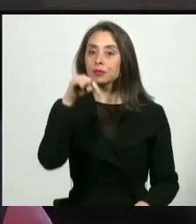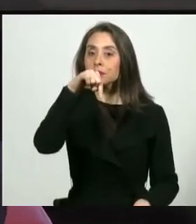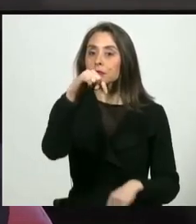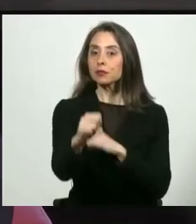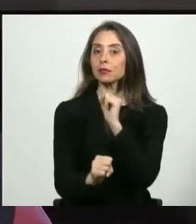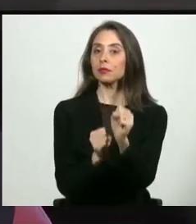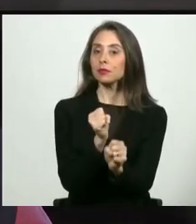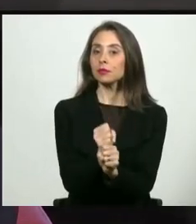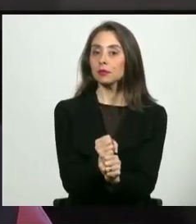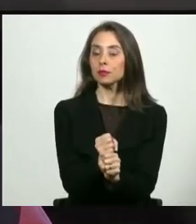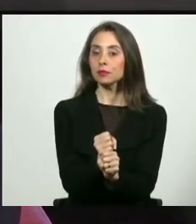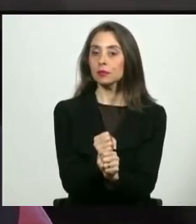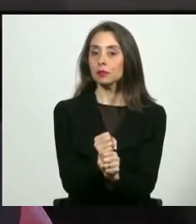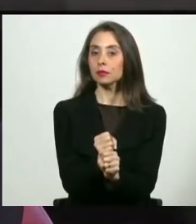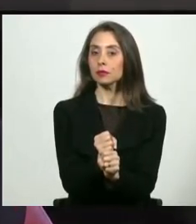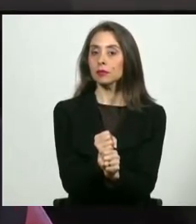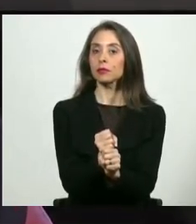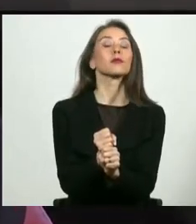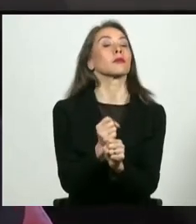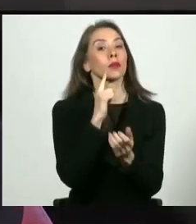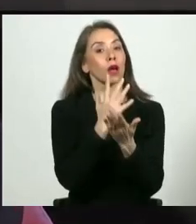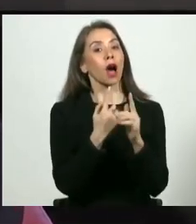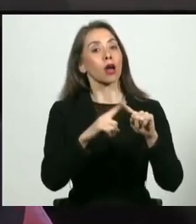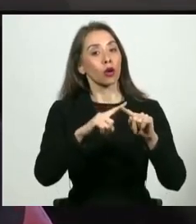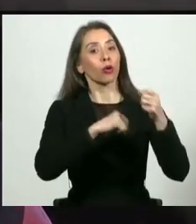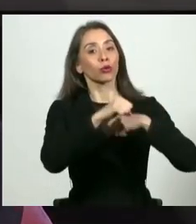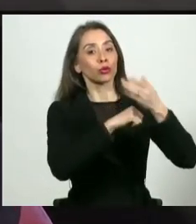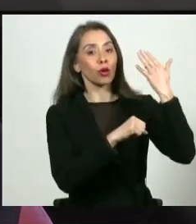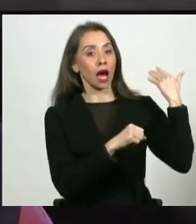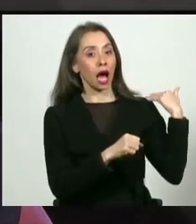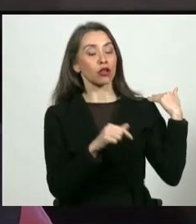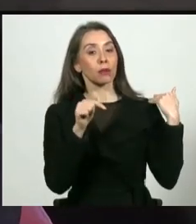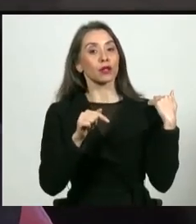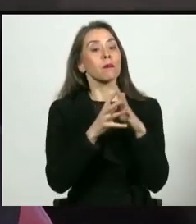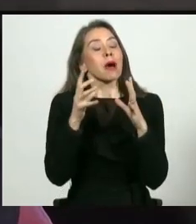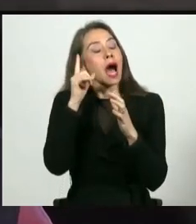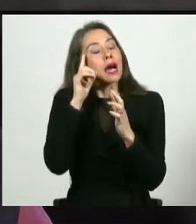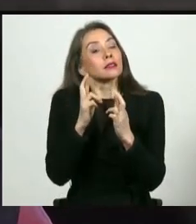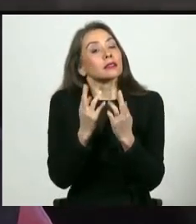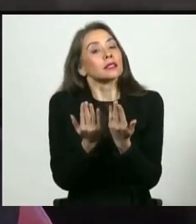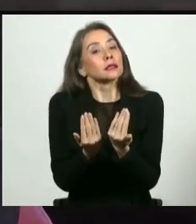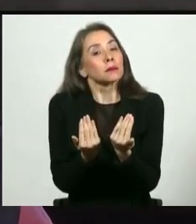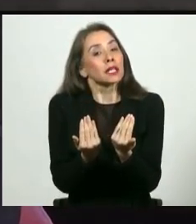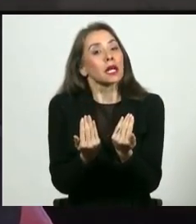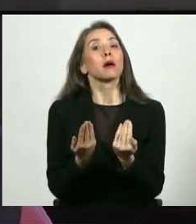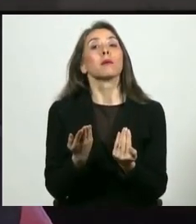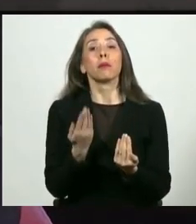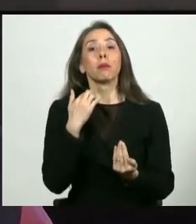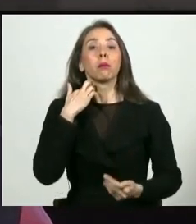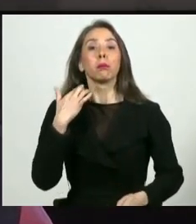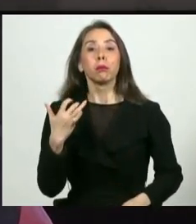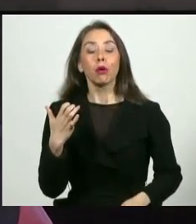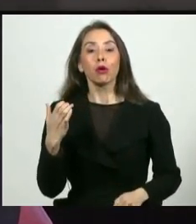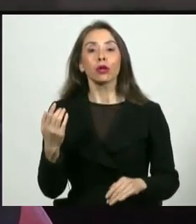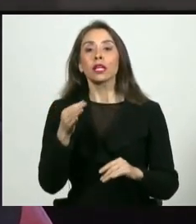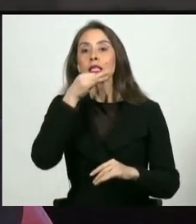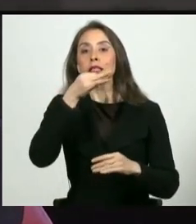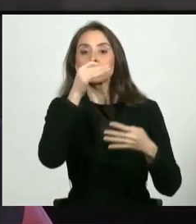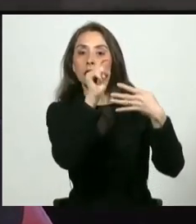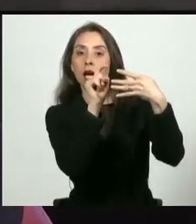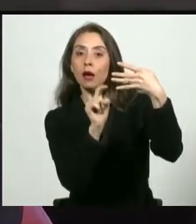año se suma a otros, esta vez con más esperanza por algunas indicaciones,